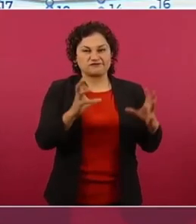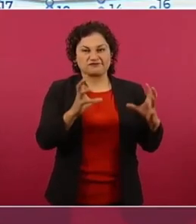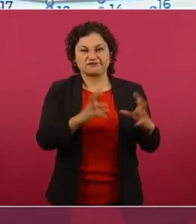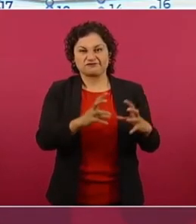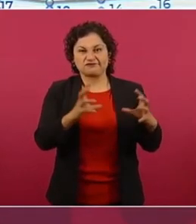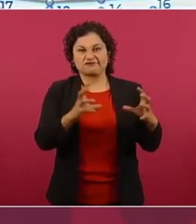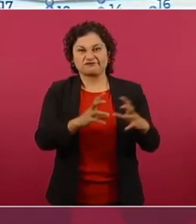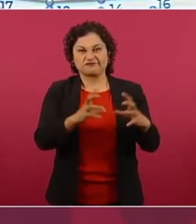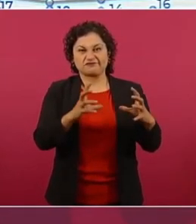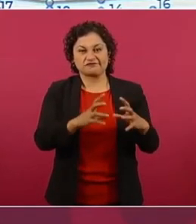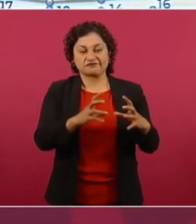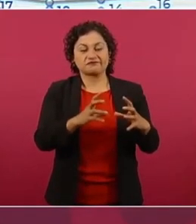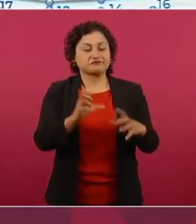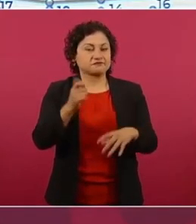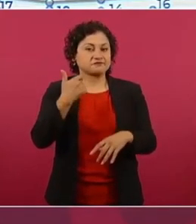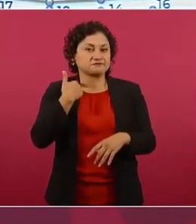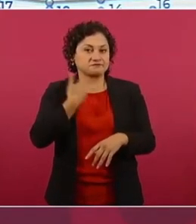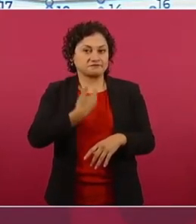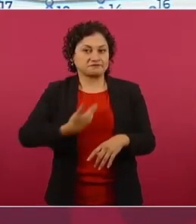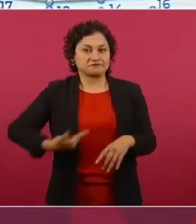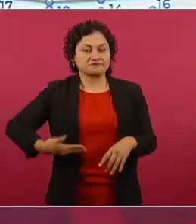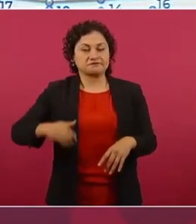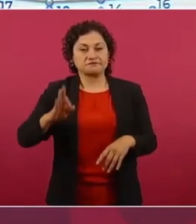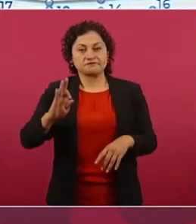de Calderón,